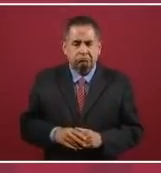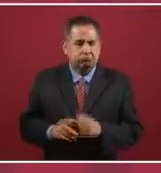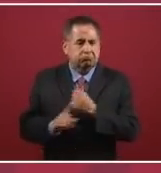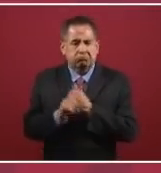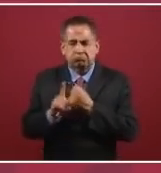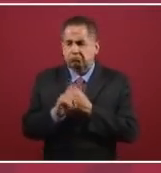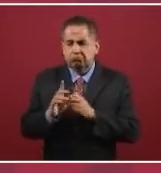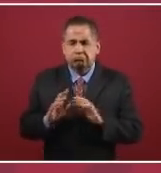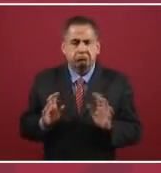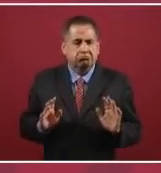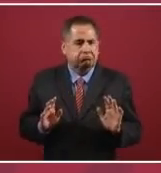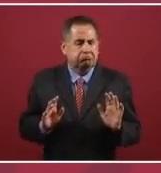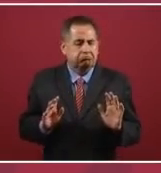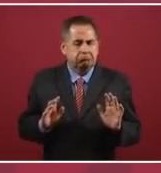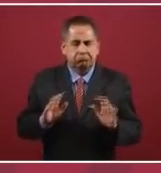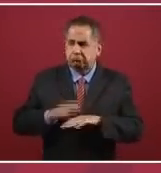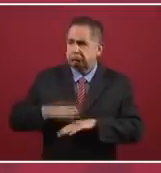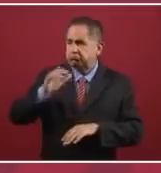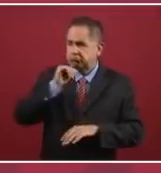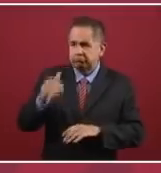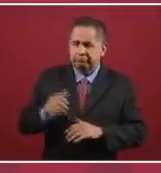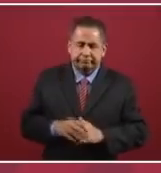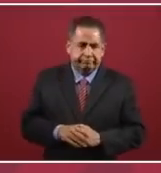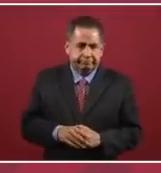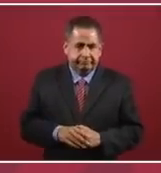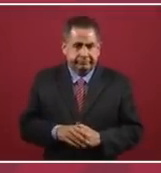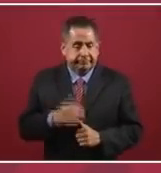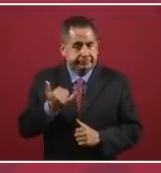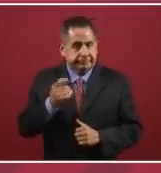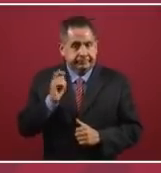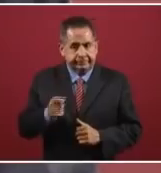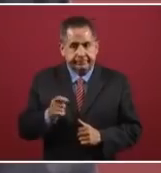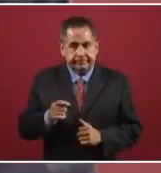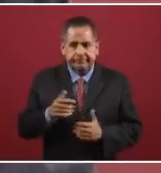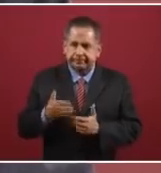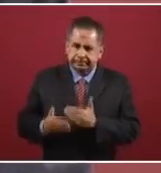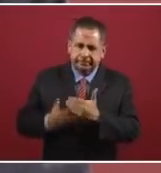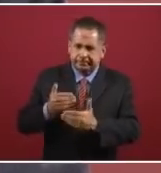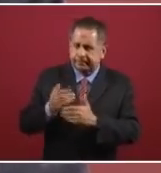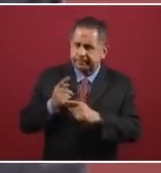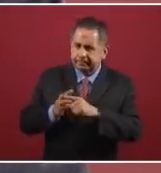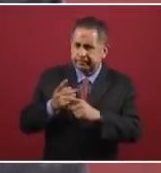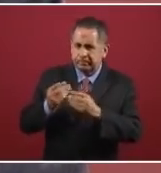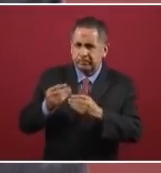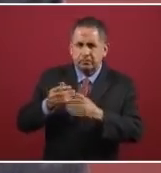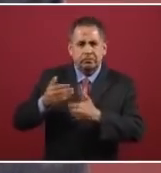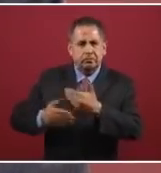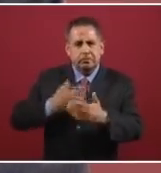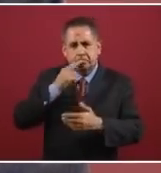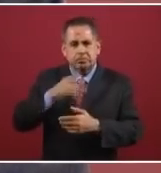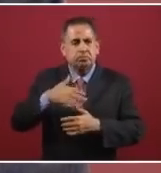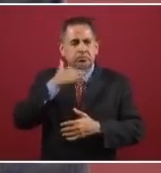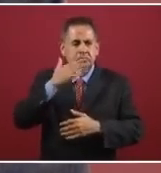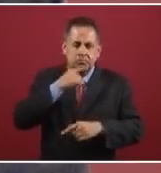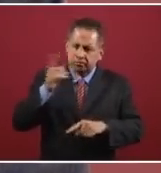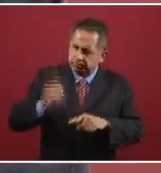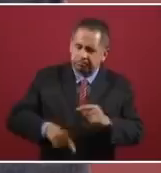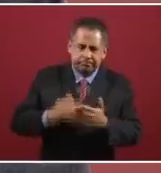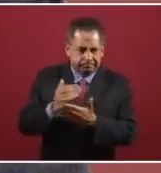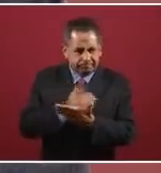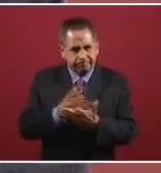problemas mayores y se está avanzando mucho en acabar con la corrupción.